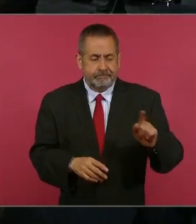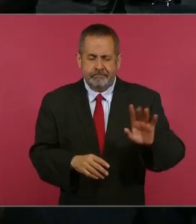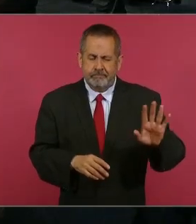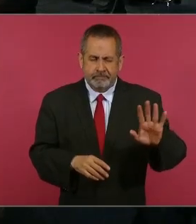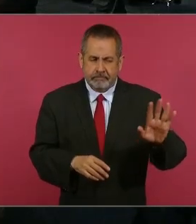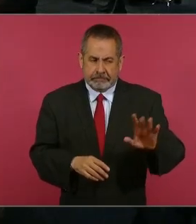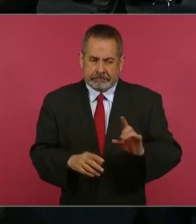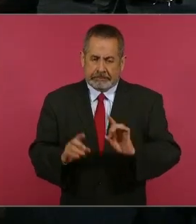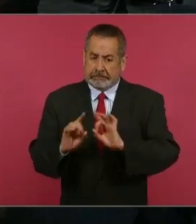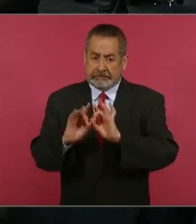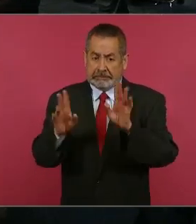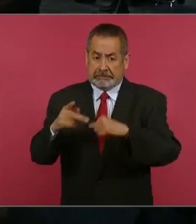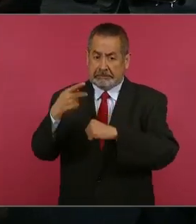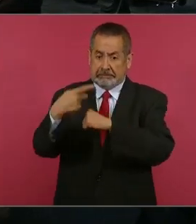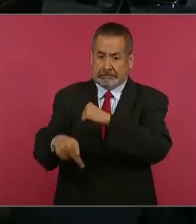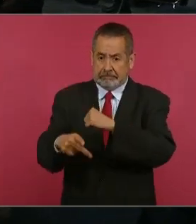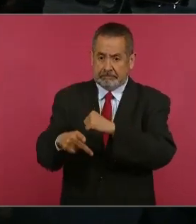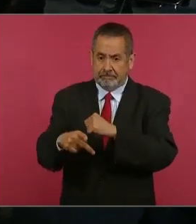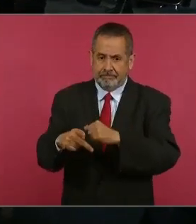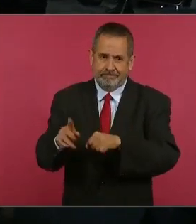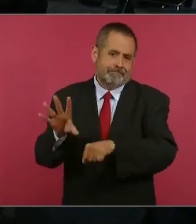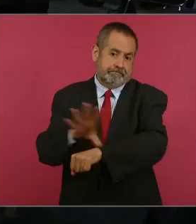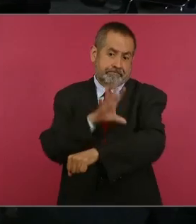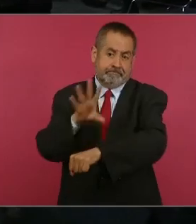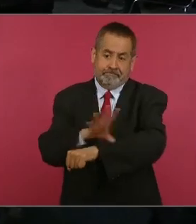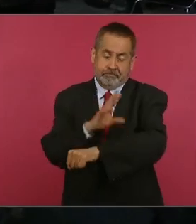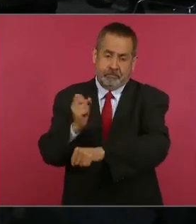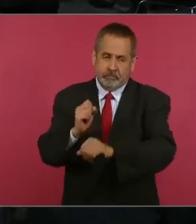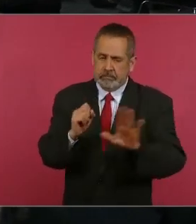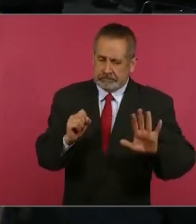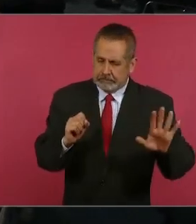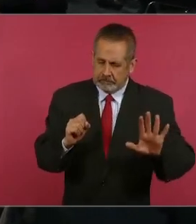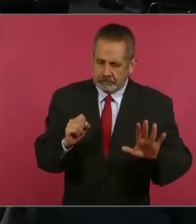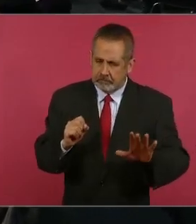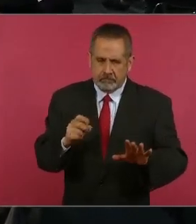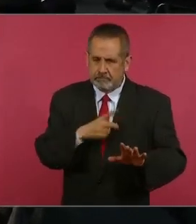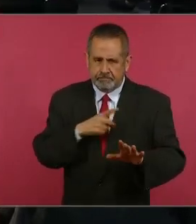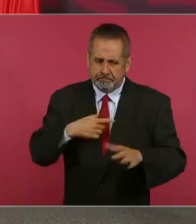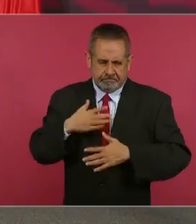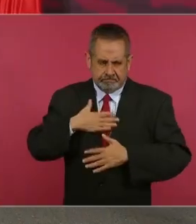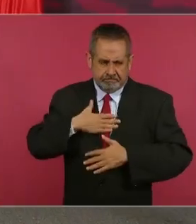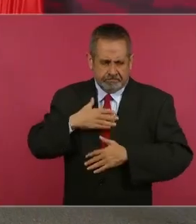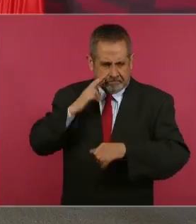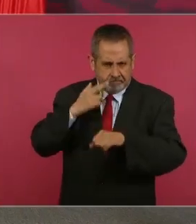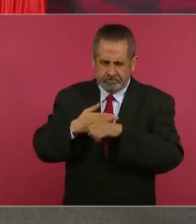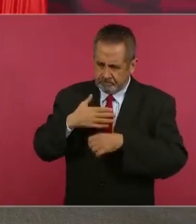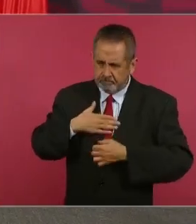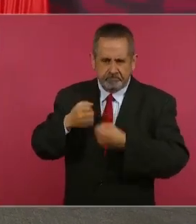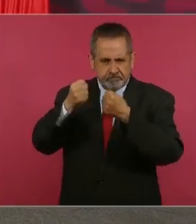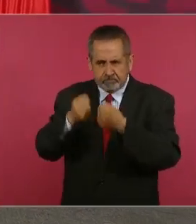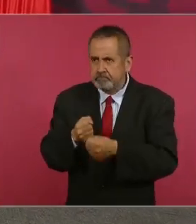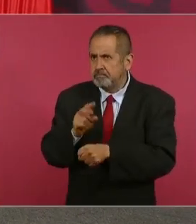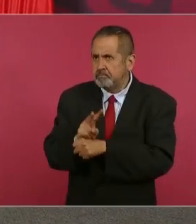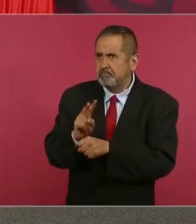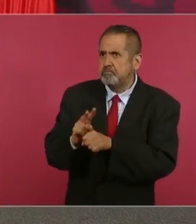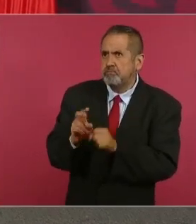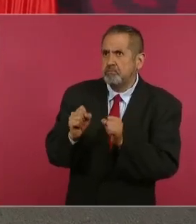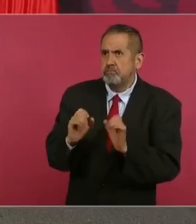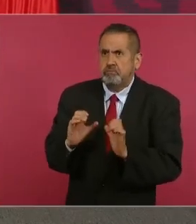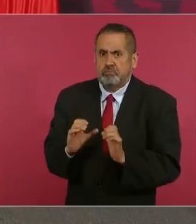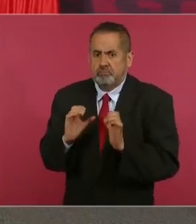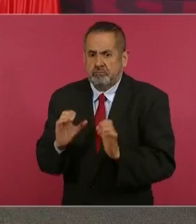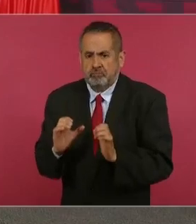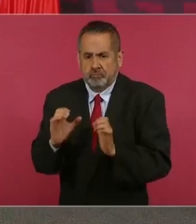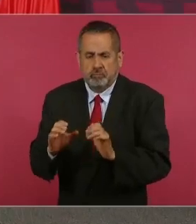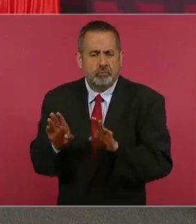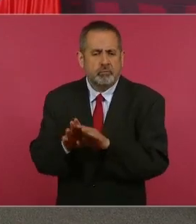delicadeza, pues, de este trabajo, o sea, por la seguridad que requiere